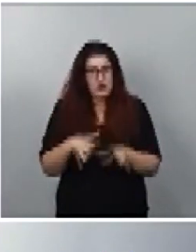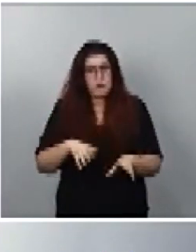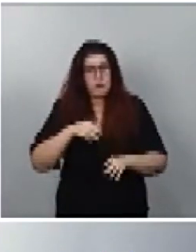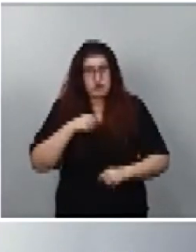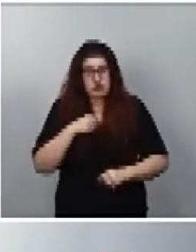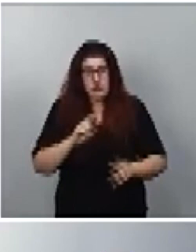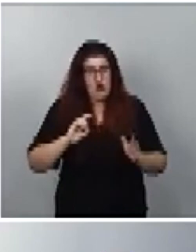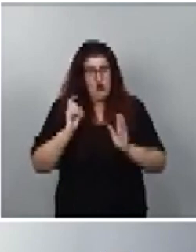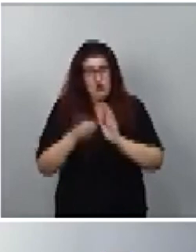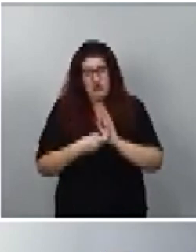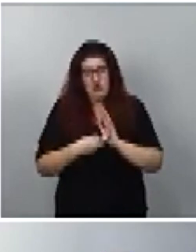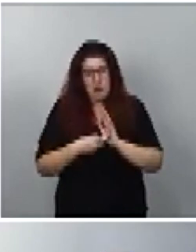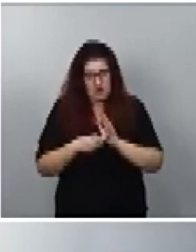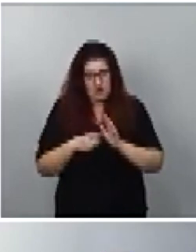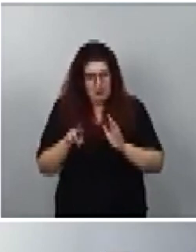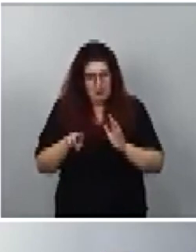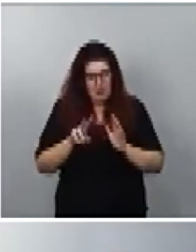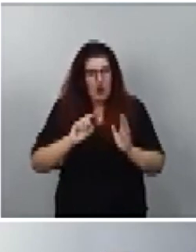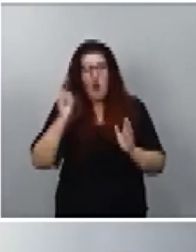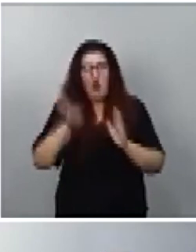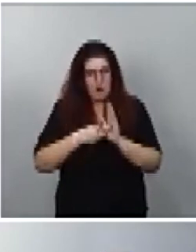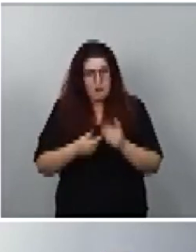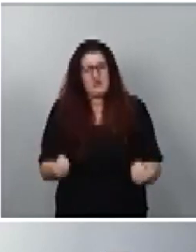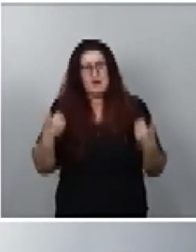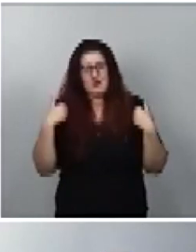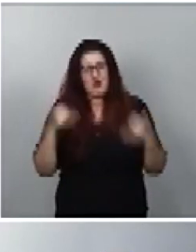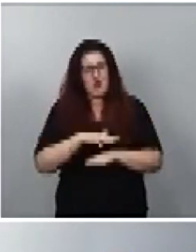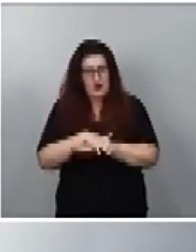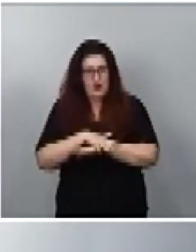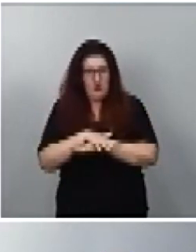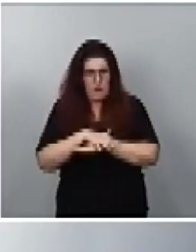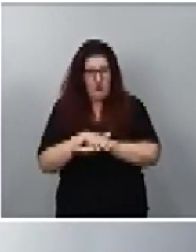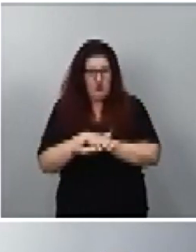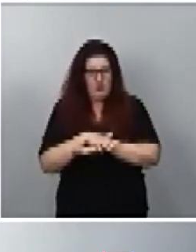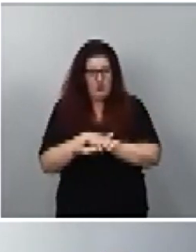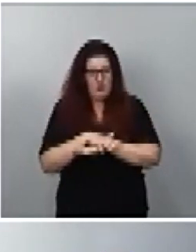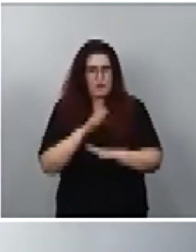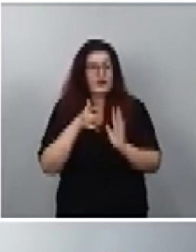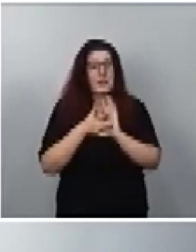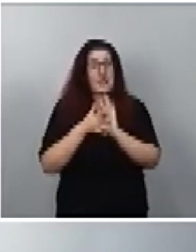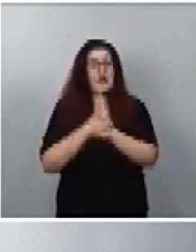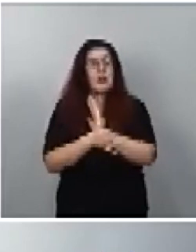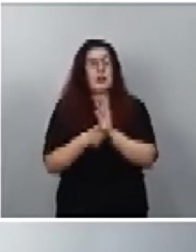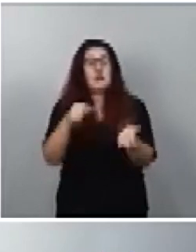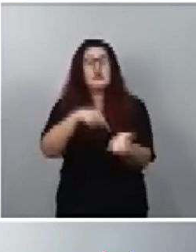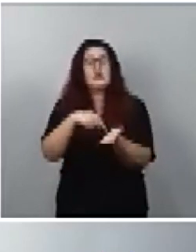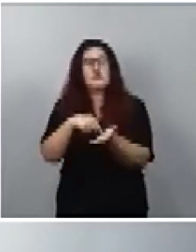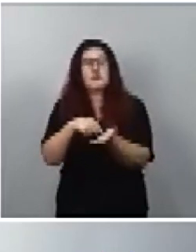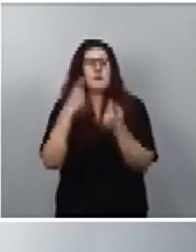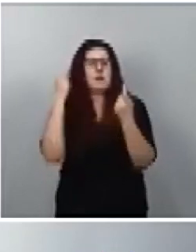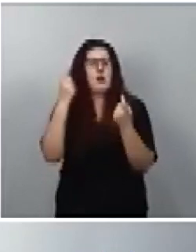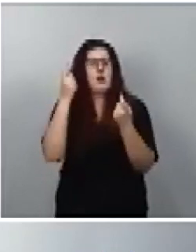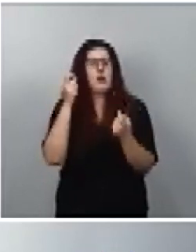totalidad insisto en su totalidad por el gobierno central y por tanto no se le pide un esfuerzo